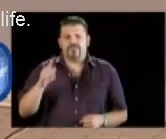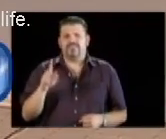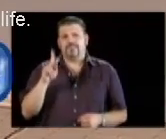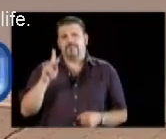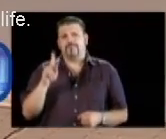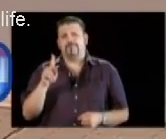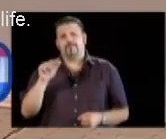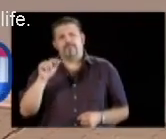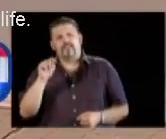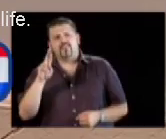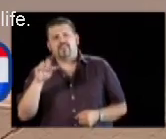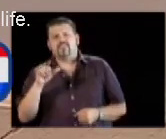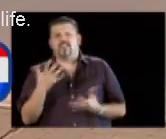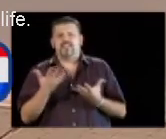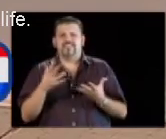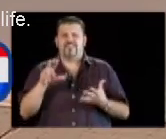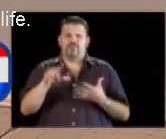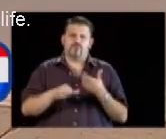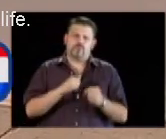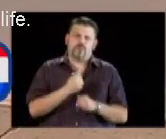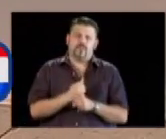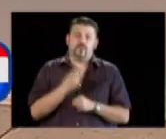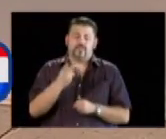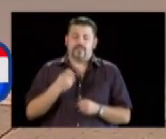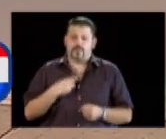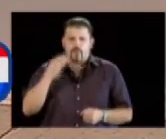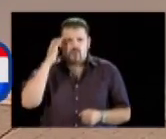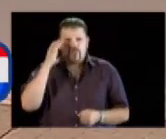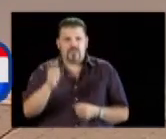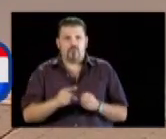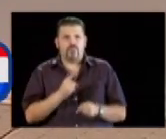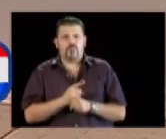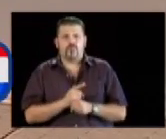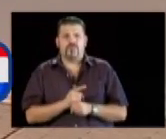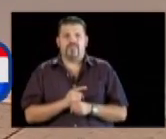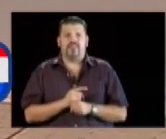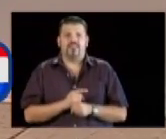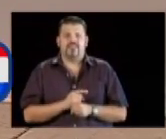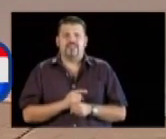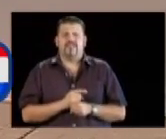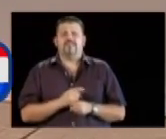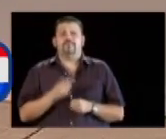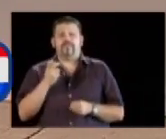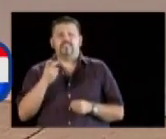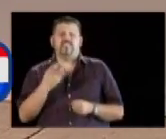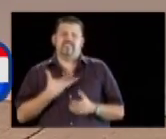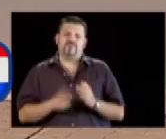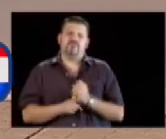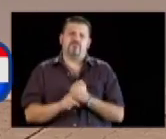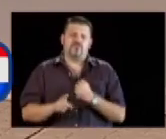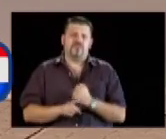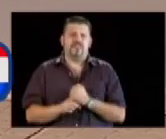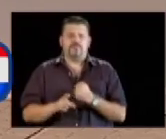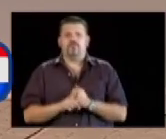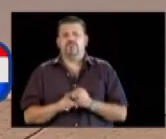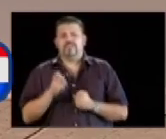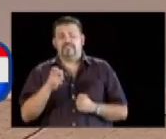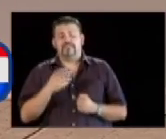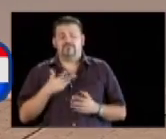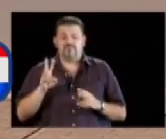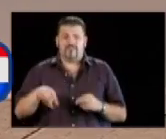hace 18 años tomé la oportunidad de OmniLife. Yo tenía muchos problemas financieros, me estaba